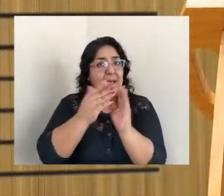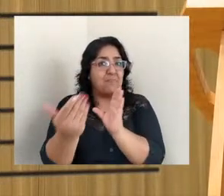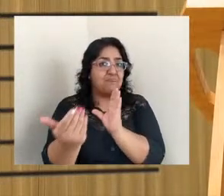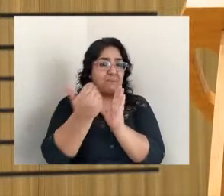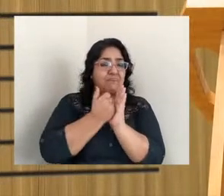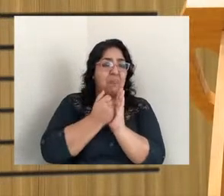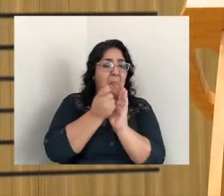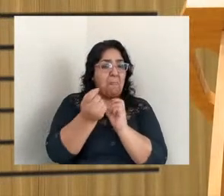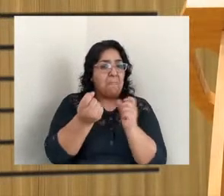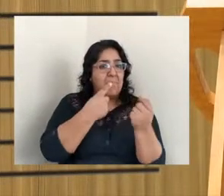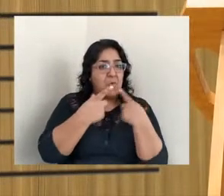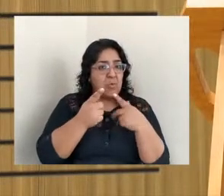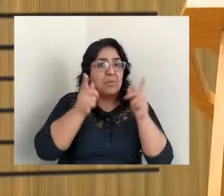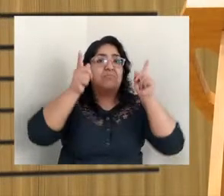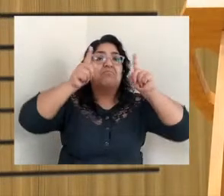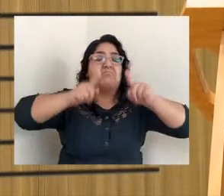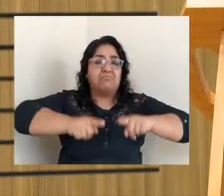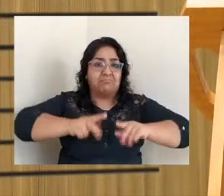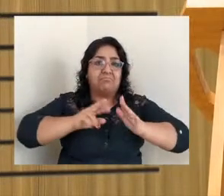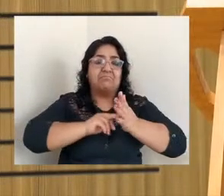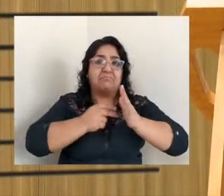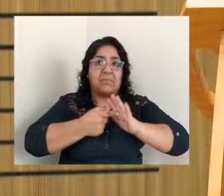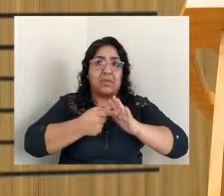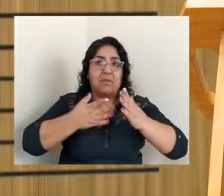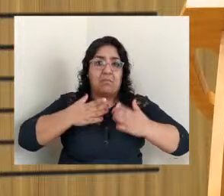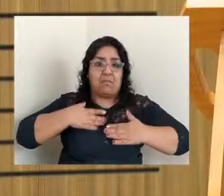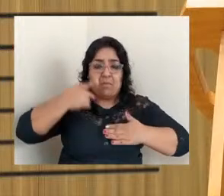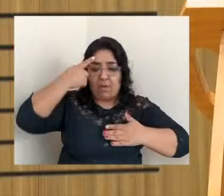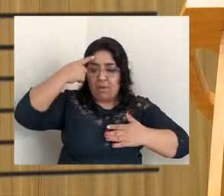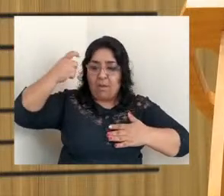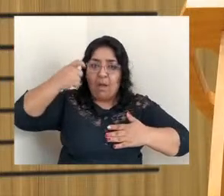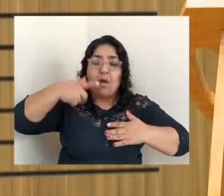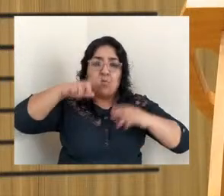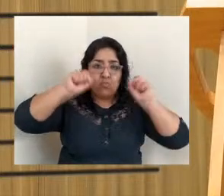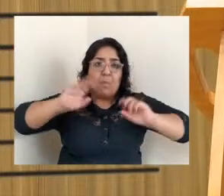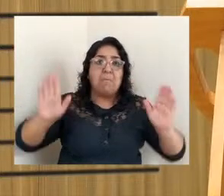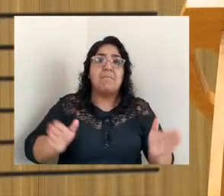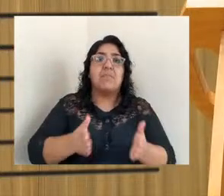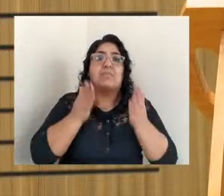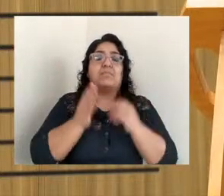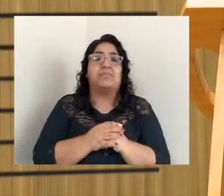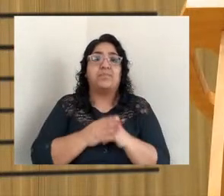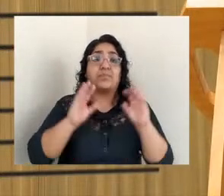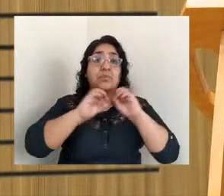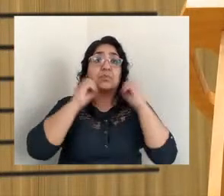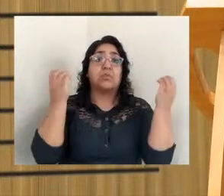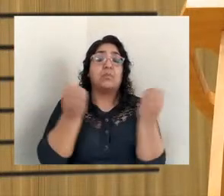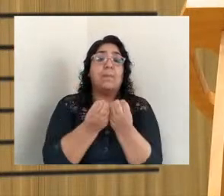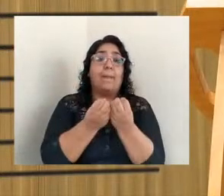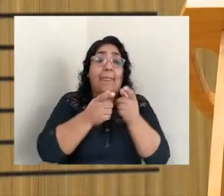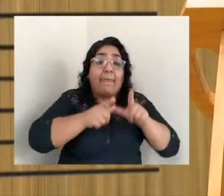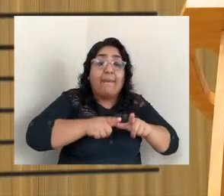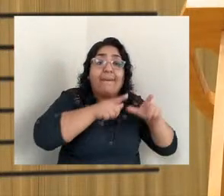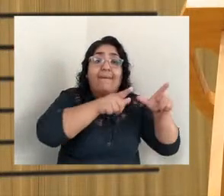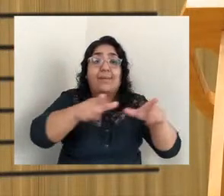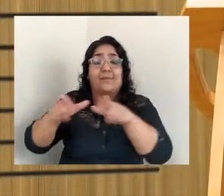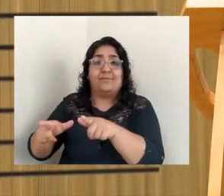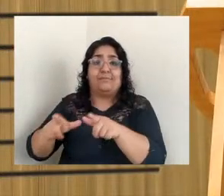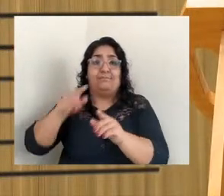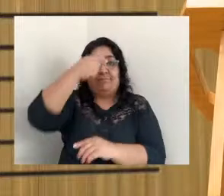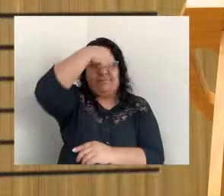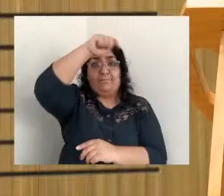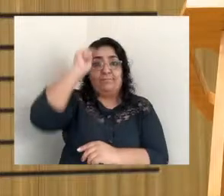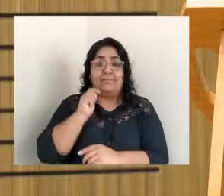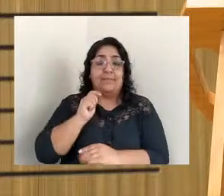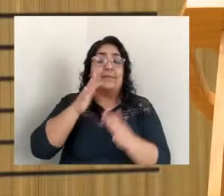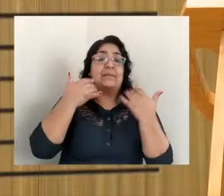preguntar. Y esas preguntas también nos desafían a nosotros para mejorar. La Oficina de Egresados de la